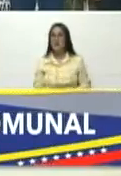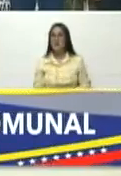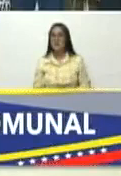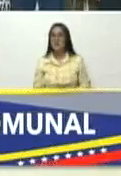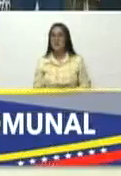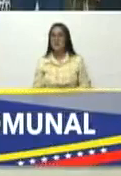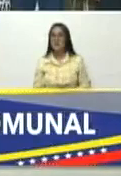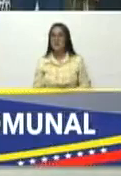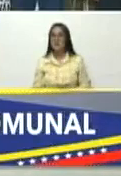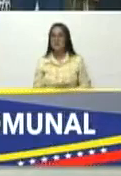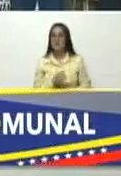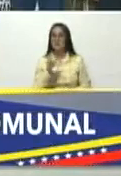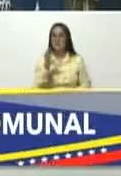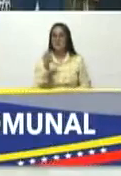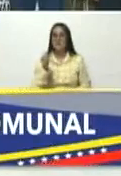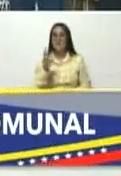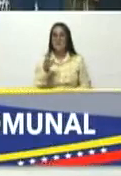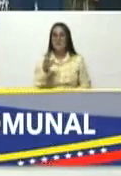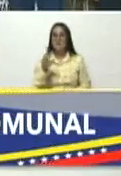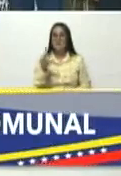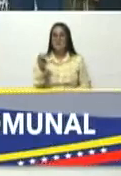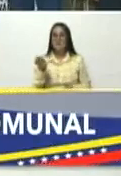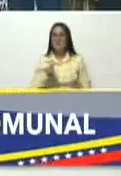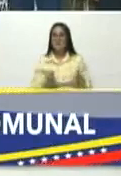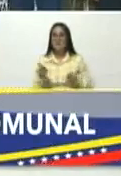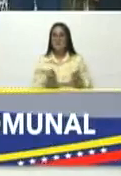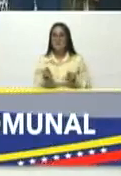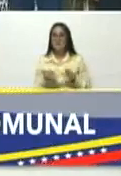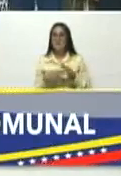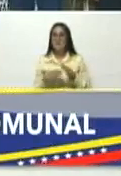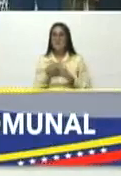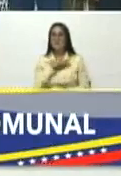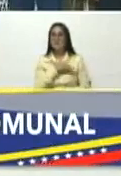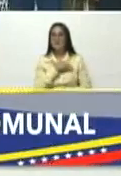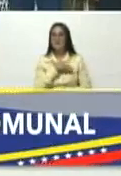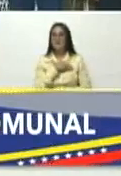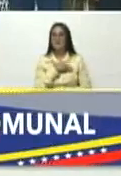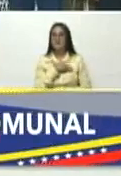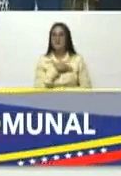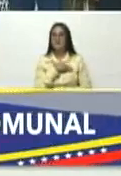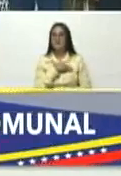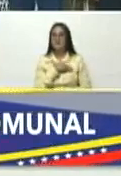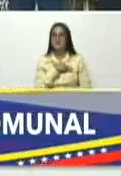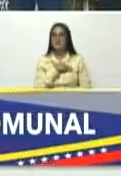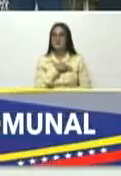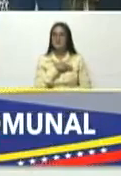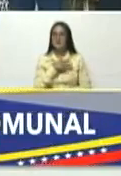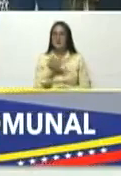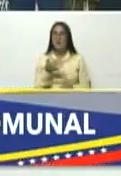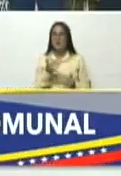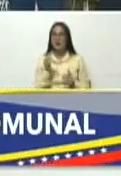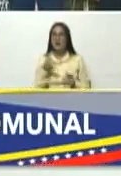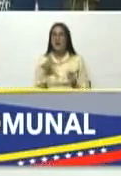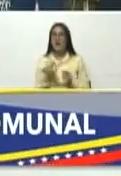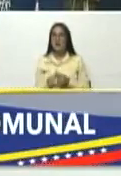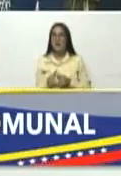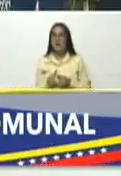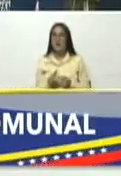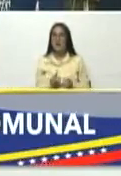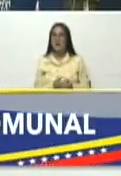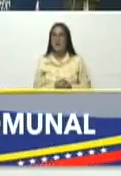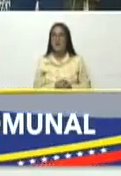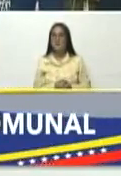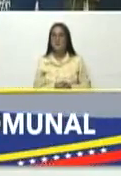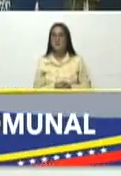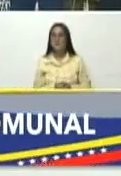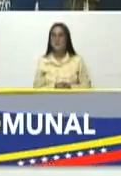Con Carlos Alejo, coordinador de la base de misiones que vamos a inaugurar. Carlitos